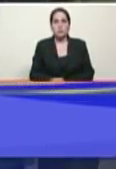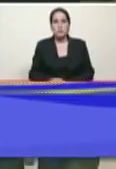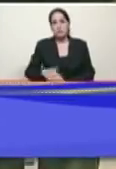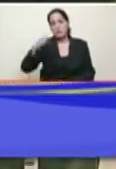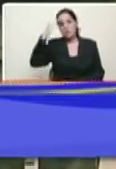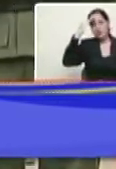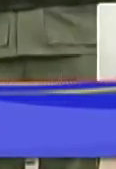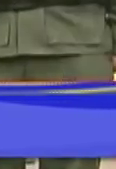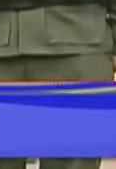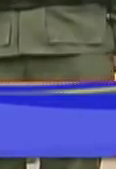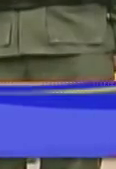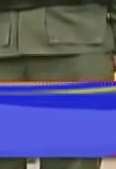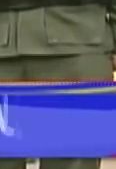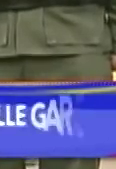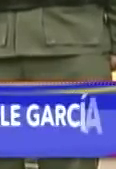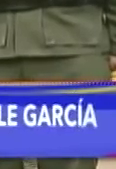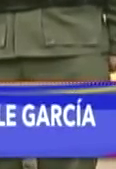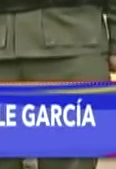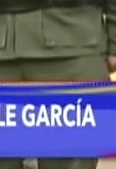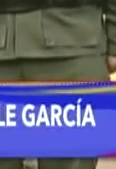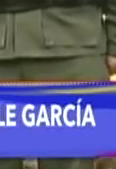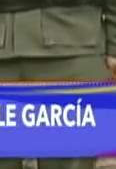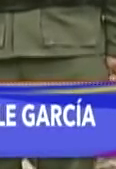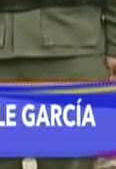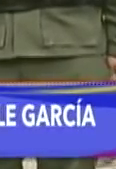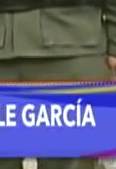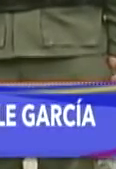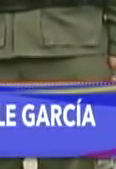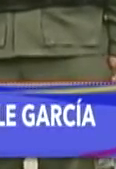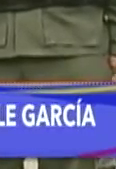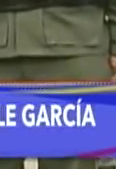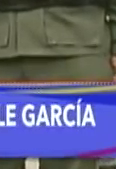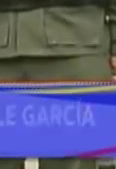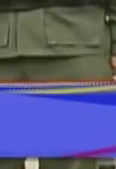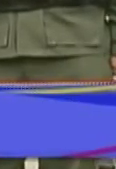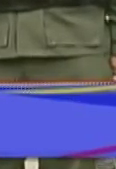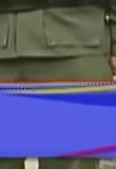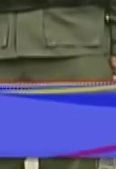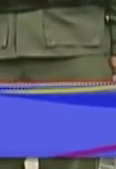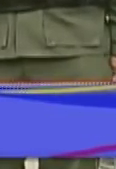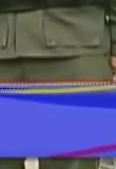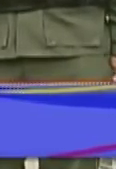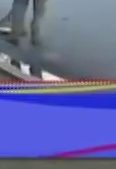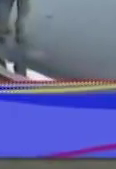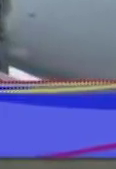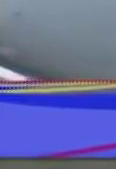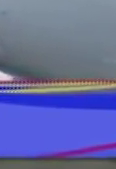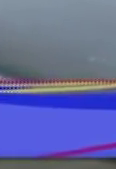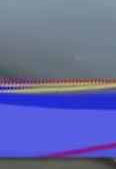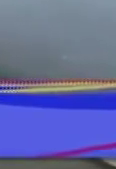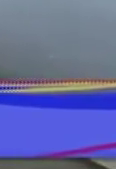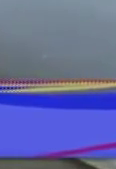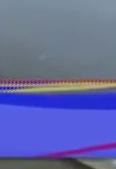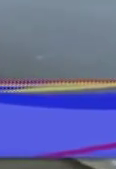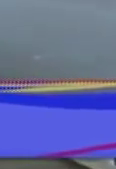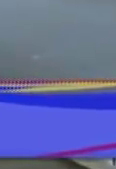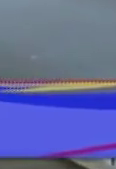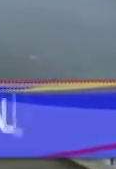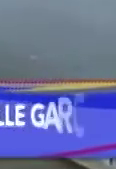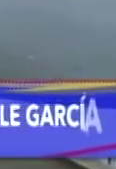Saludo, hermano presidente, desde acá, desde Monaga, específicamente desde la ciudad más hermosa del oriente del